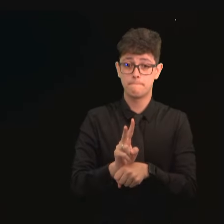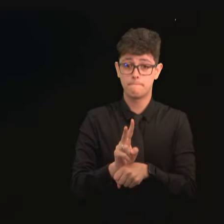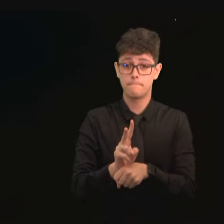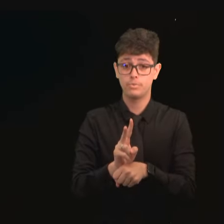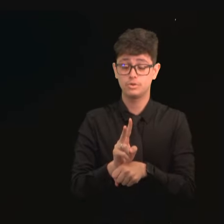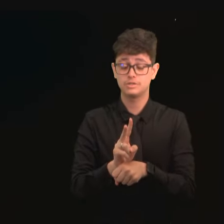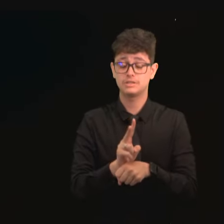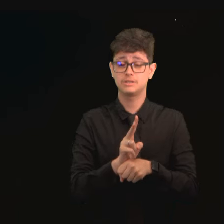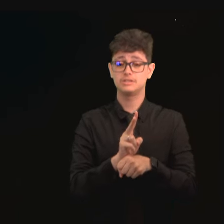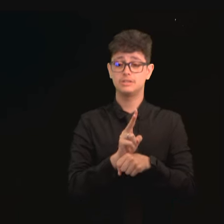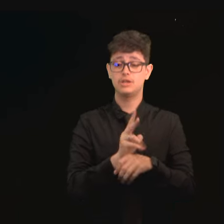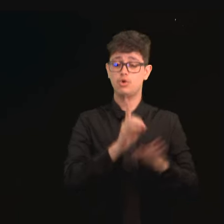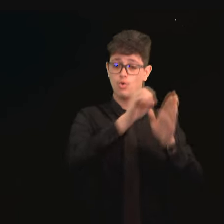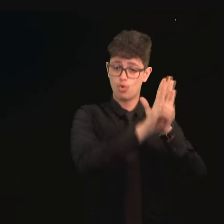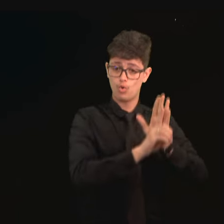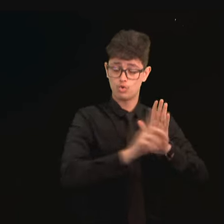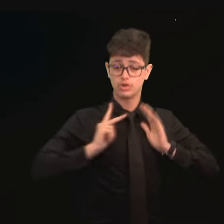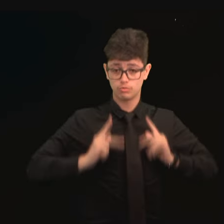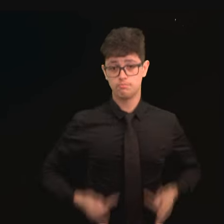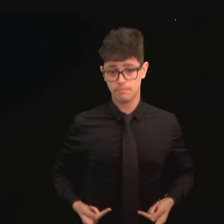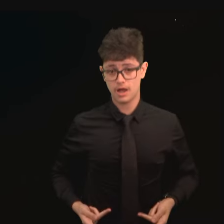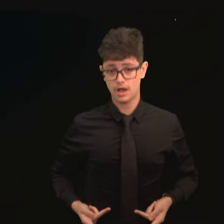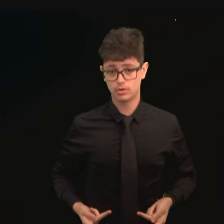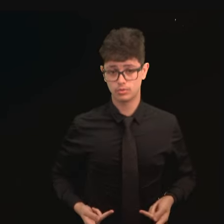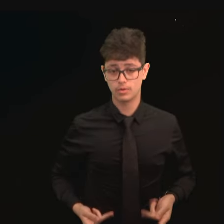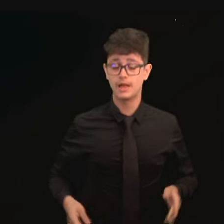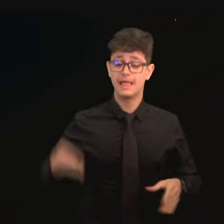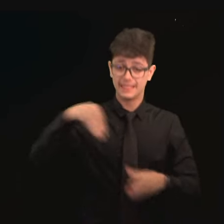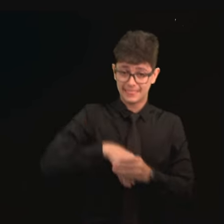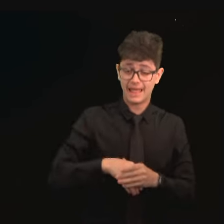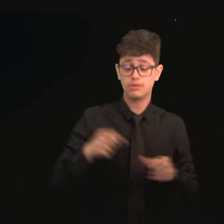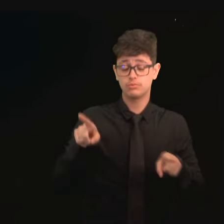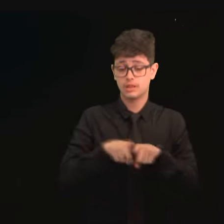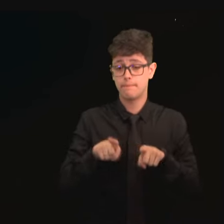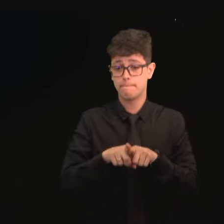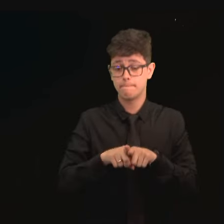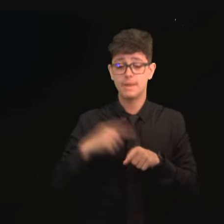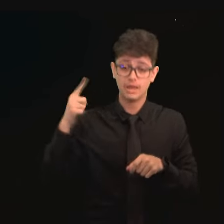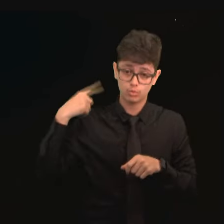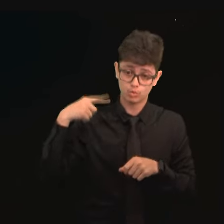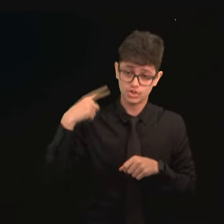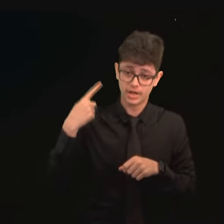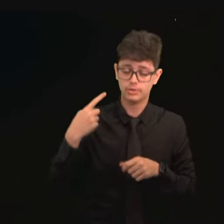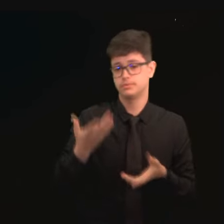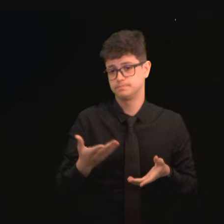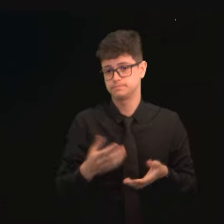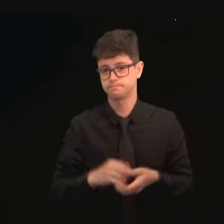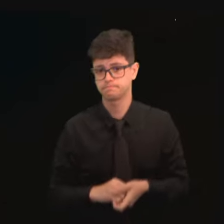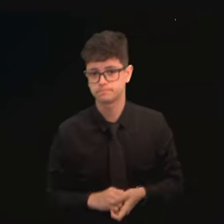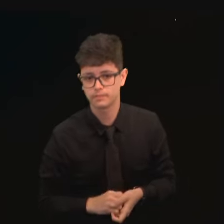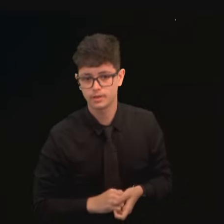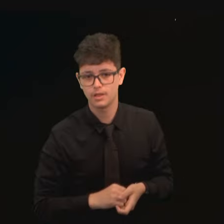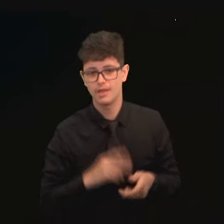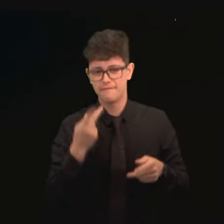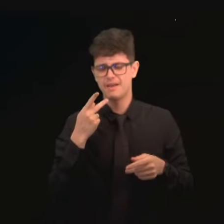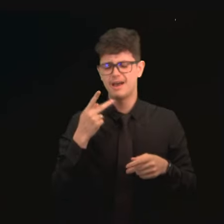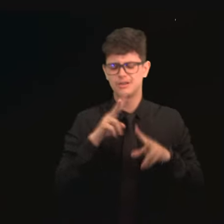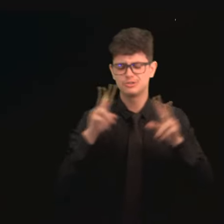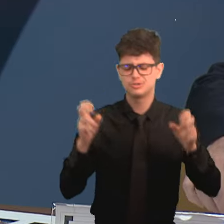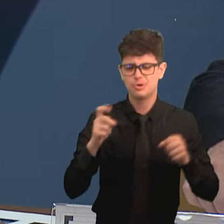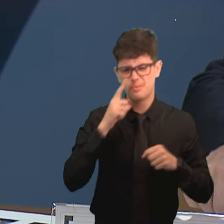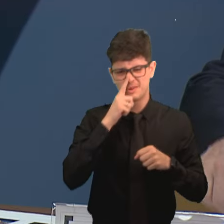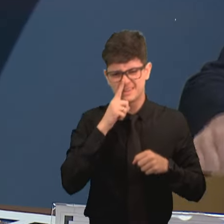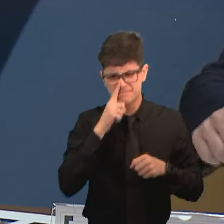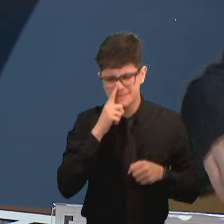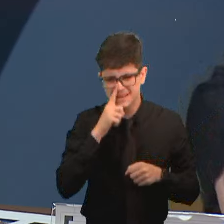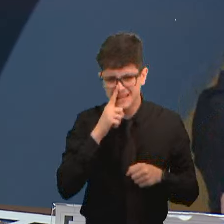los principios y valores del Estado democrático de derecho. Y en los 10, 12 minutos que tengo, voy a hablar un poquito de esos